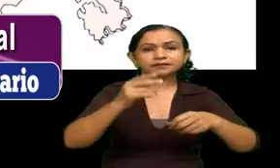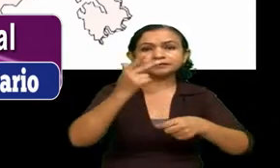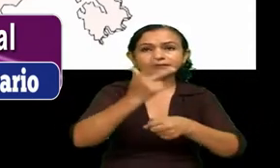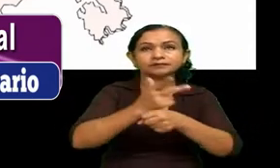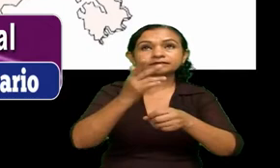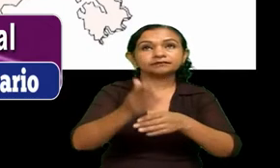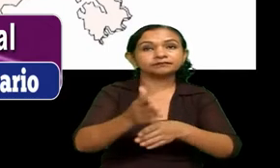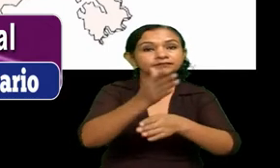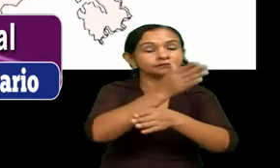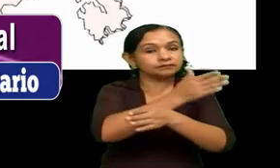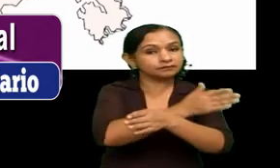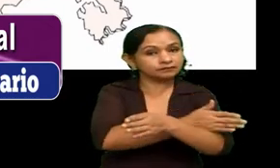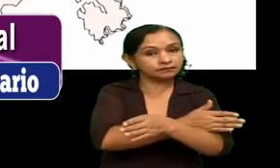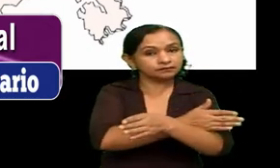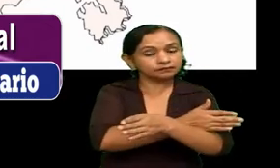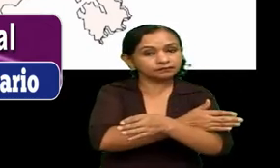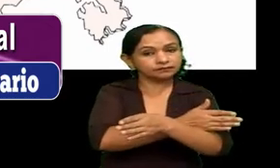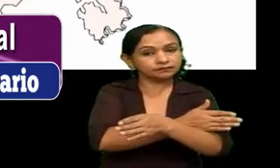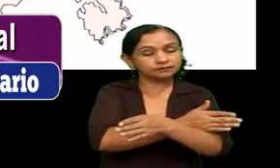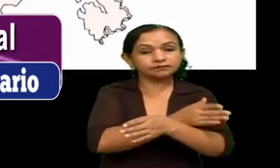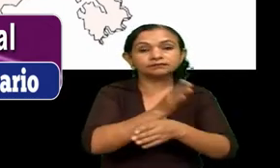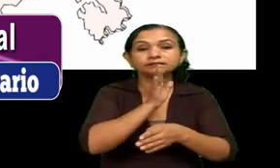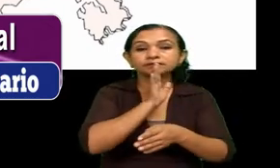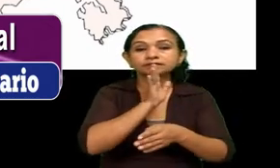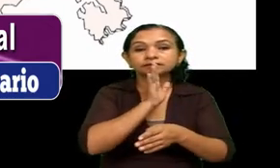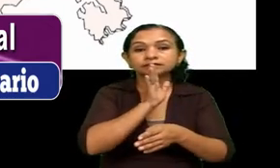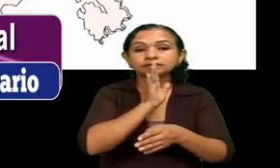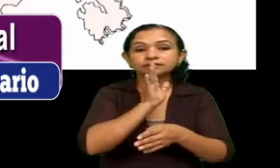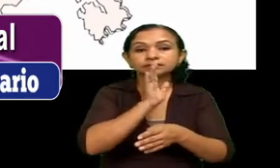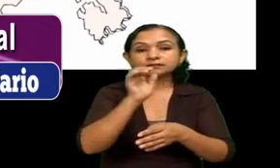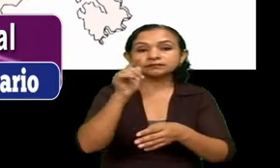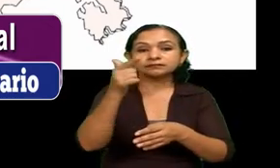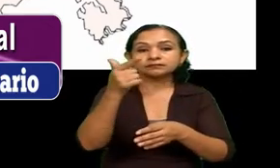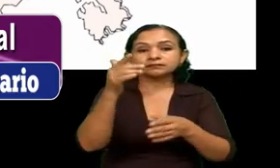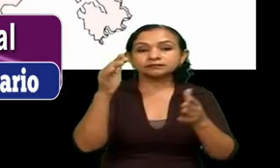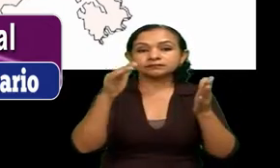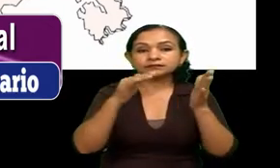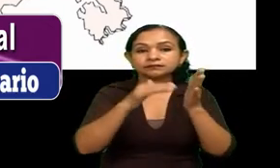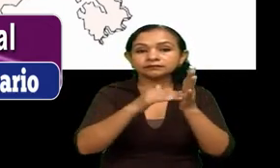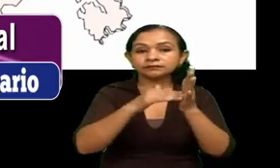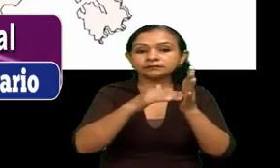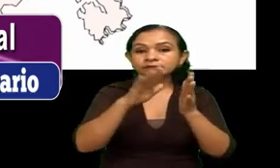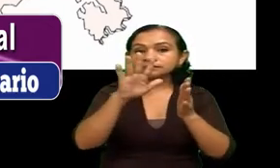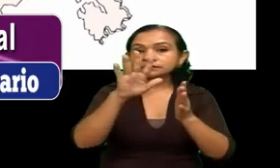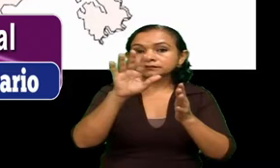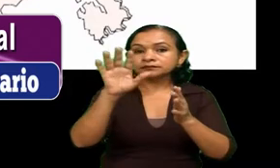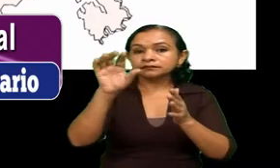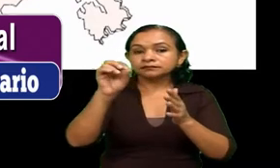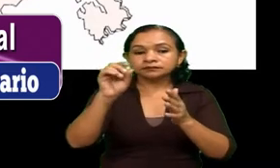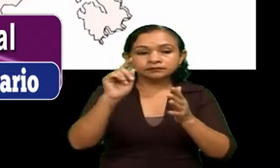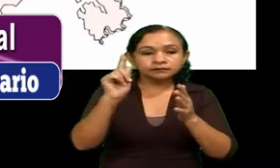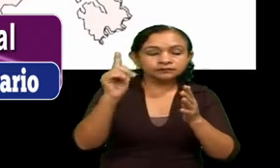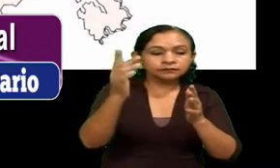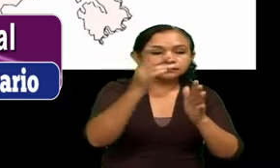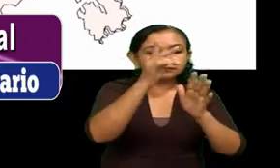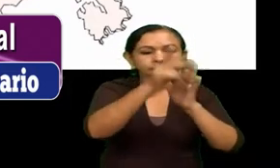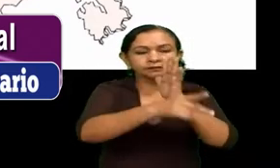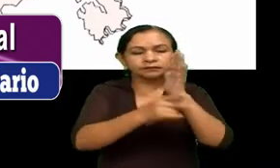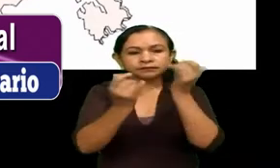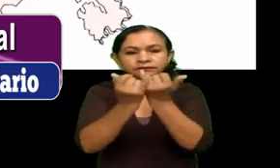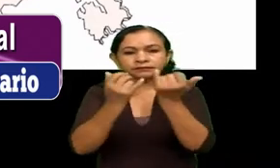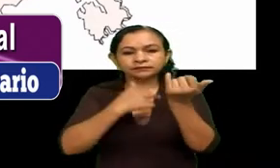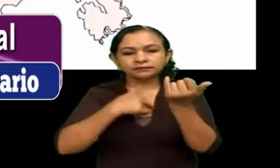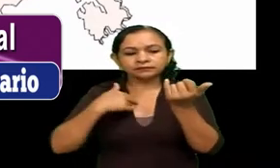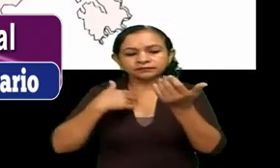antes del apagón. Estás hablando de 7.550 megavatios entre todos los países. Ese es el consumo que se daba en